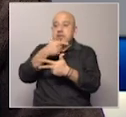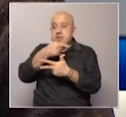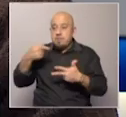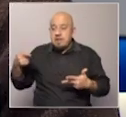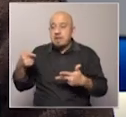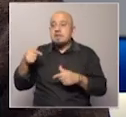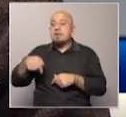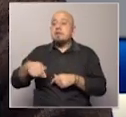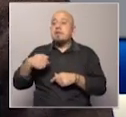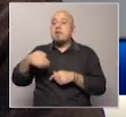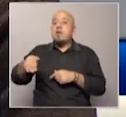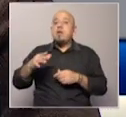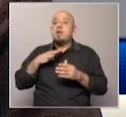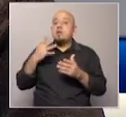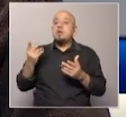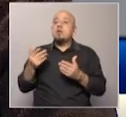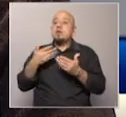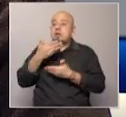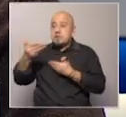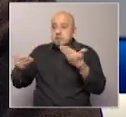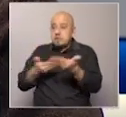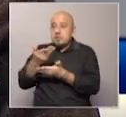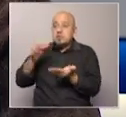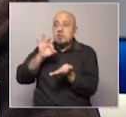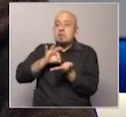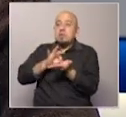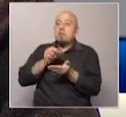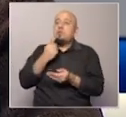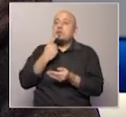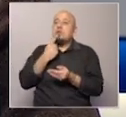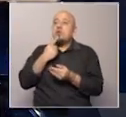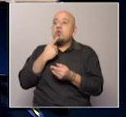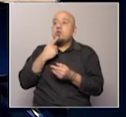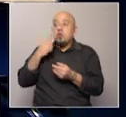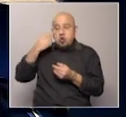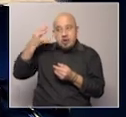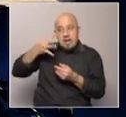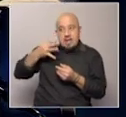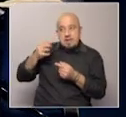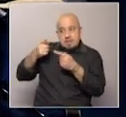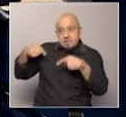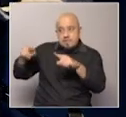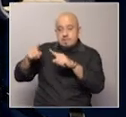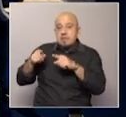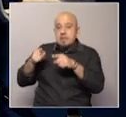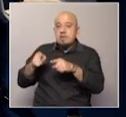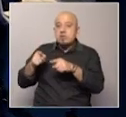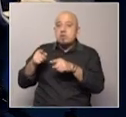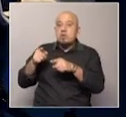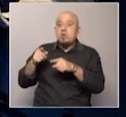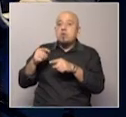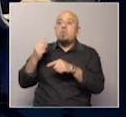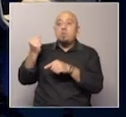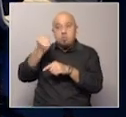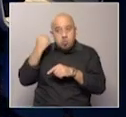las elecciones donde intentamos interactuar con el sistema político con los candidatos reales llamémosle claro y eso es muy importante porque una